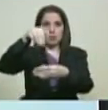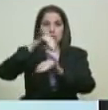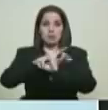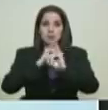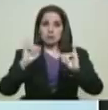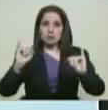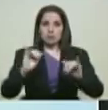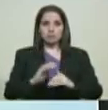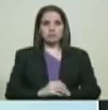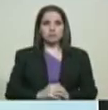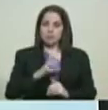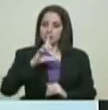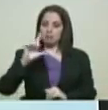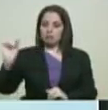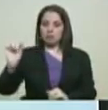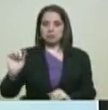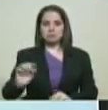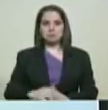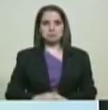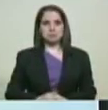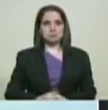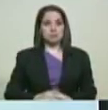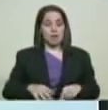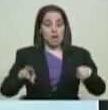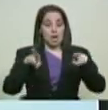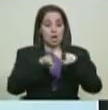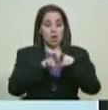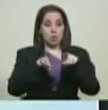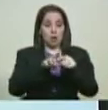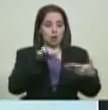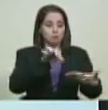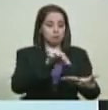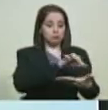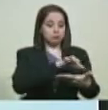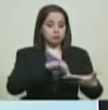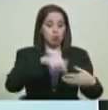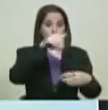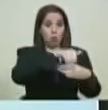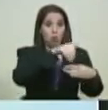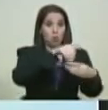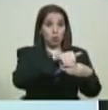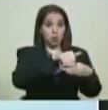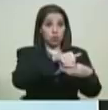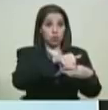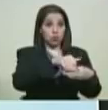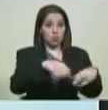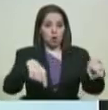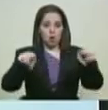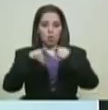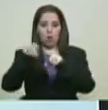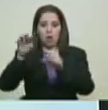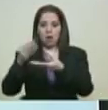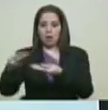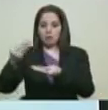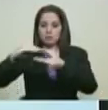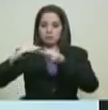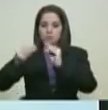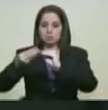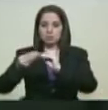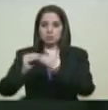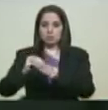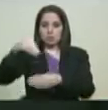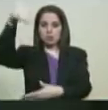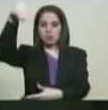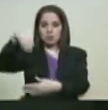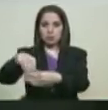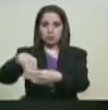deposito mi voto. Se combina el voto digital, electrónico y manual.